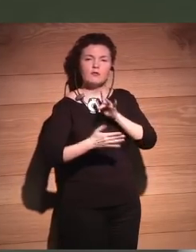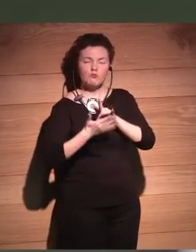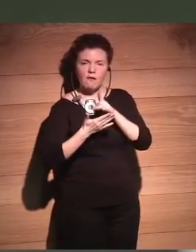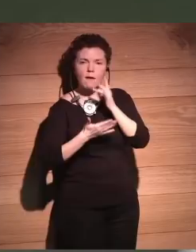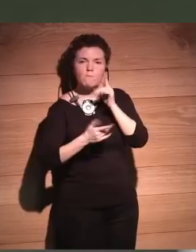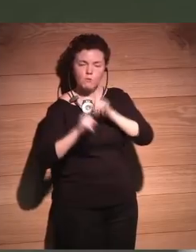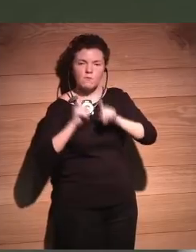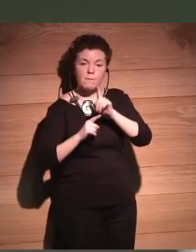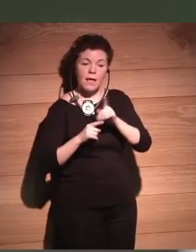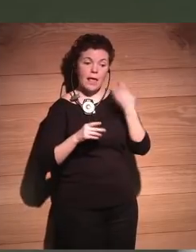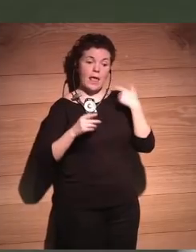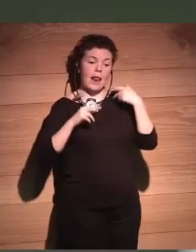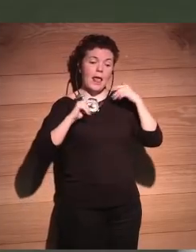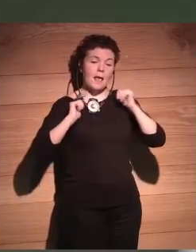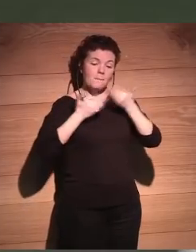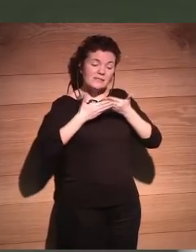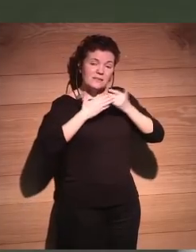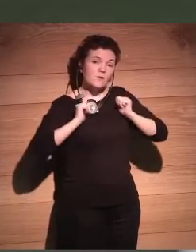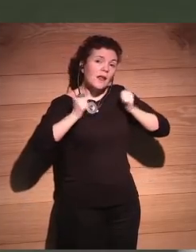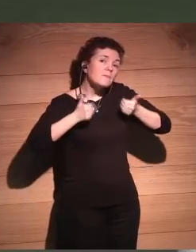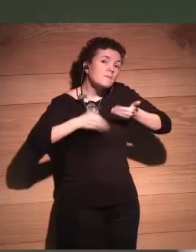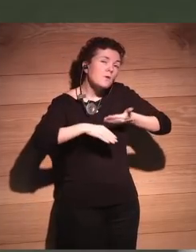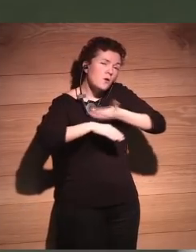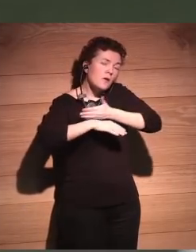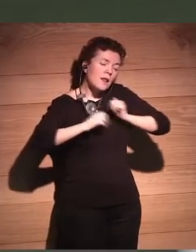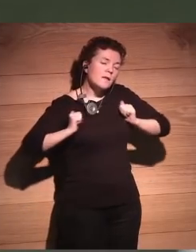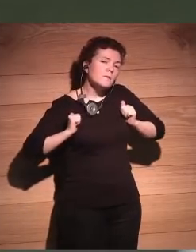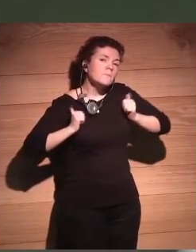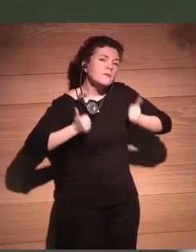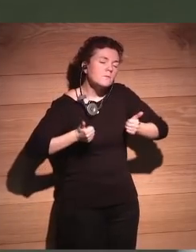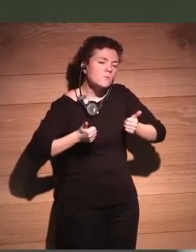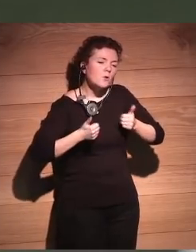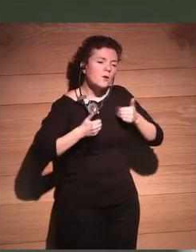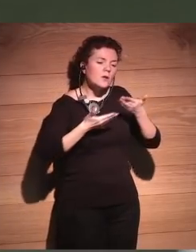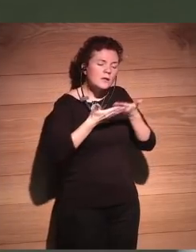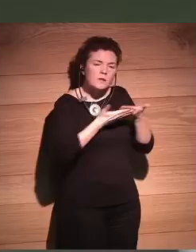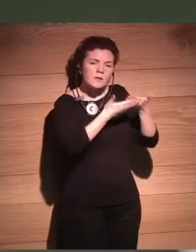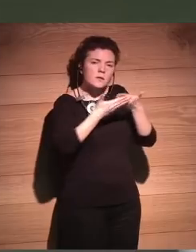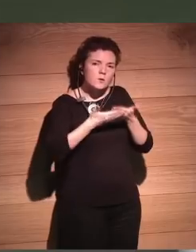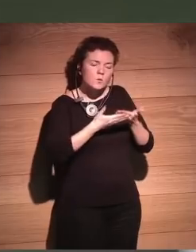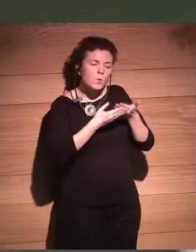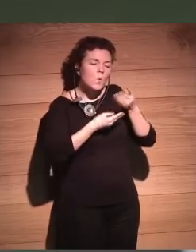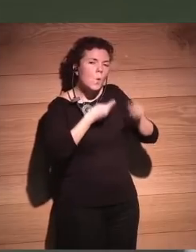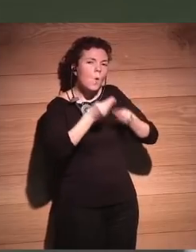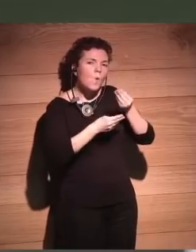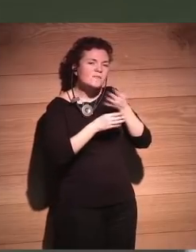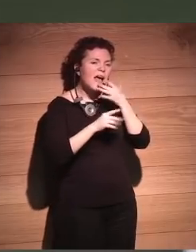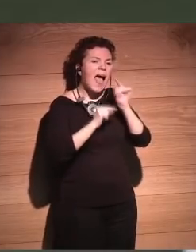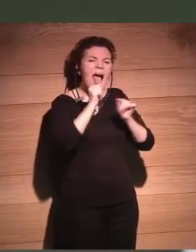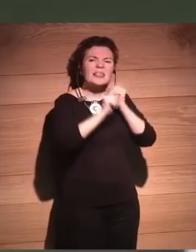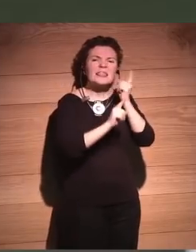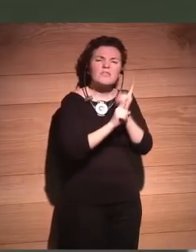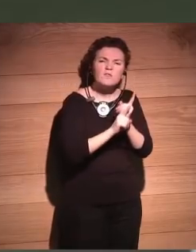al principio de la investigación en el campo, los investigadores estaban utilizando